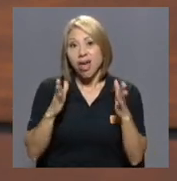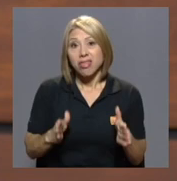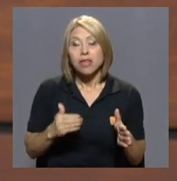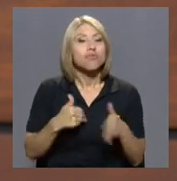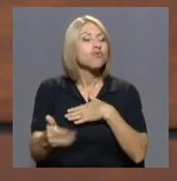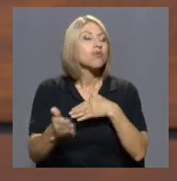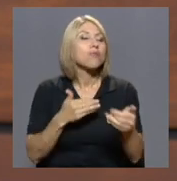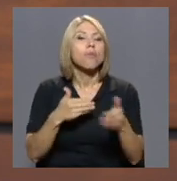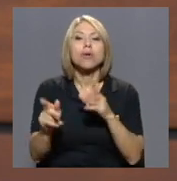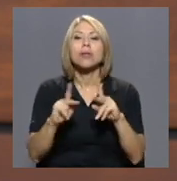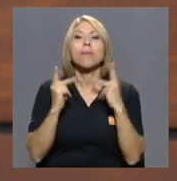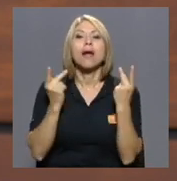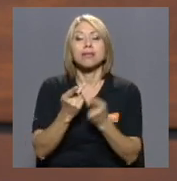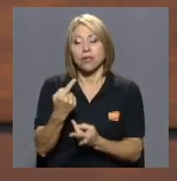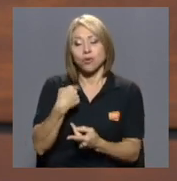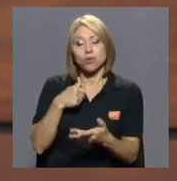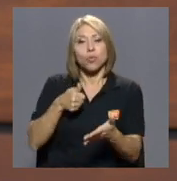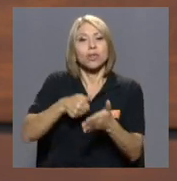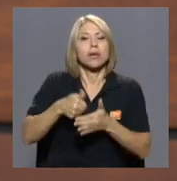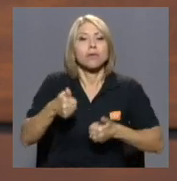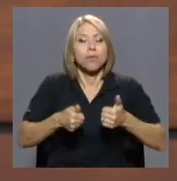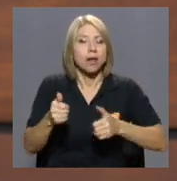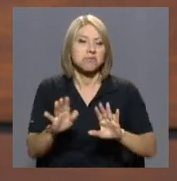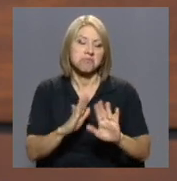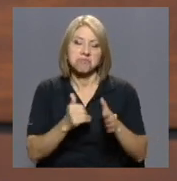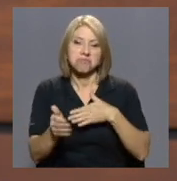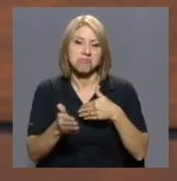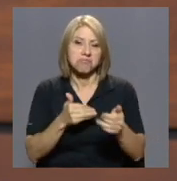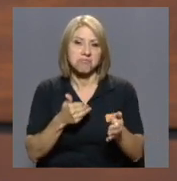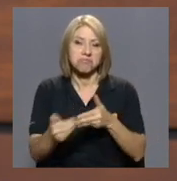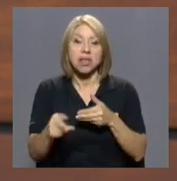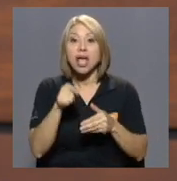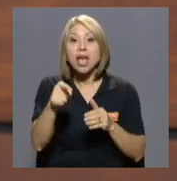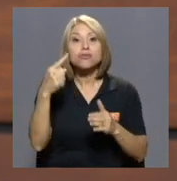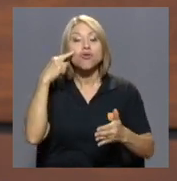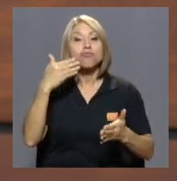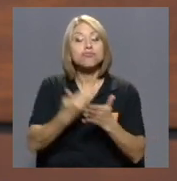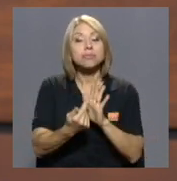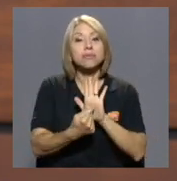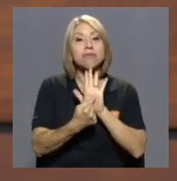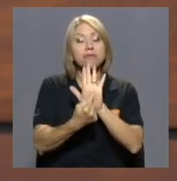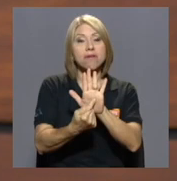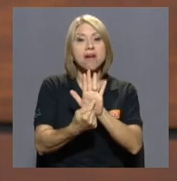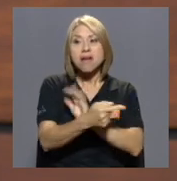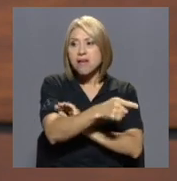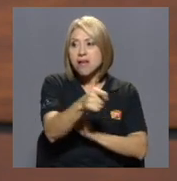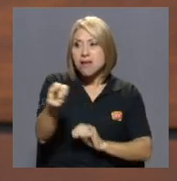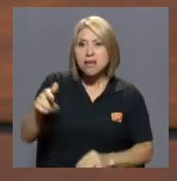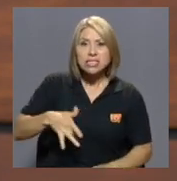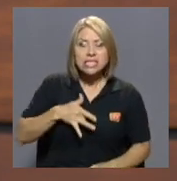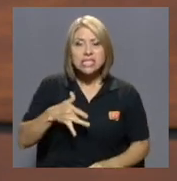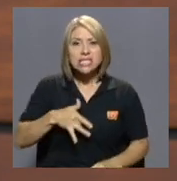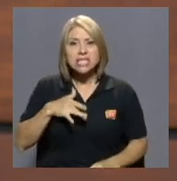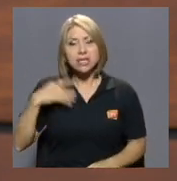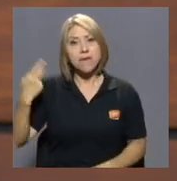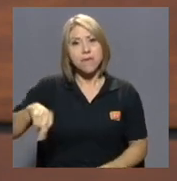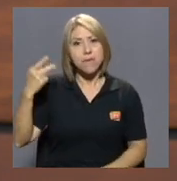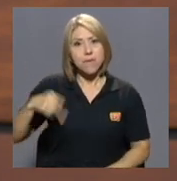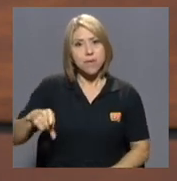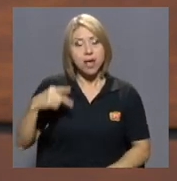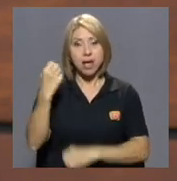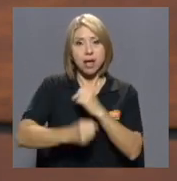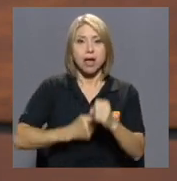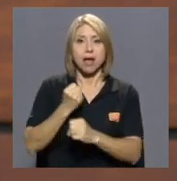hayamos votado. Uh-huh. Y entonces eso refleja un malestar que es peligroso. Ya en el 2013